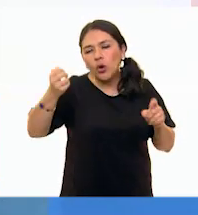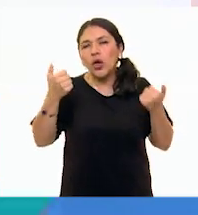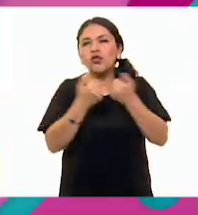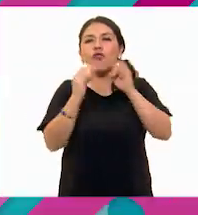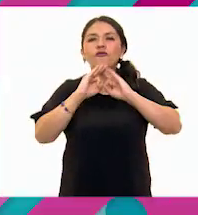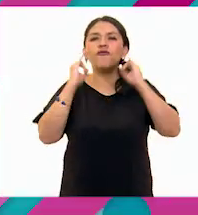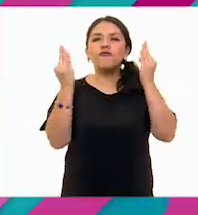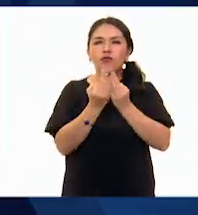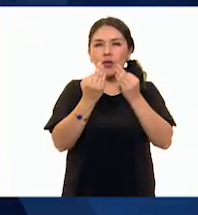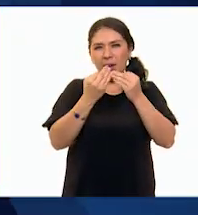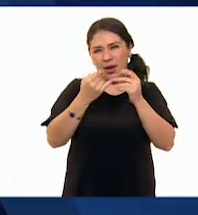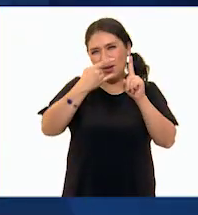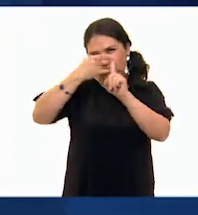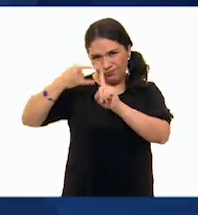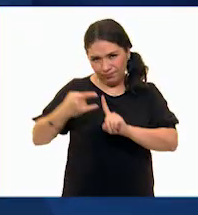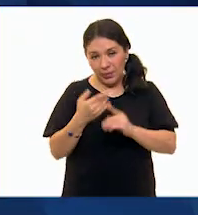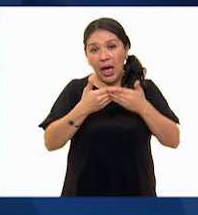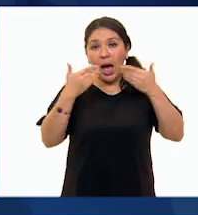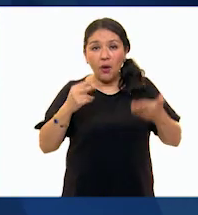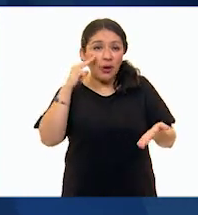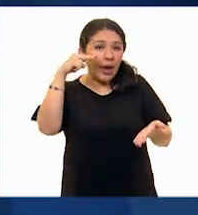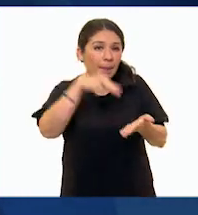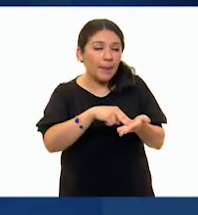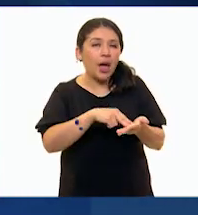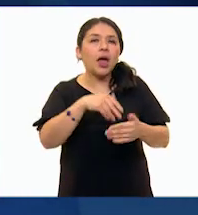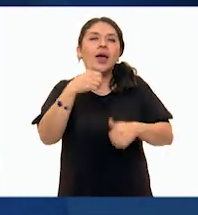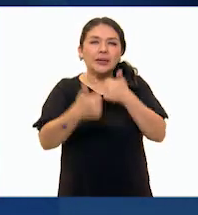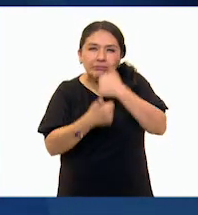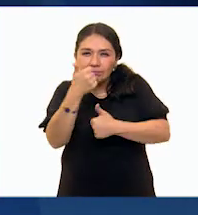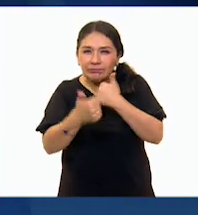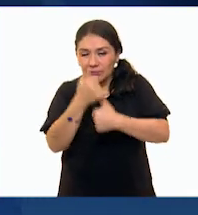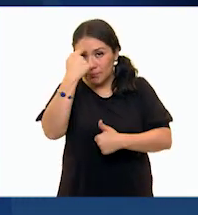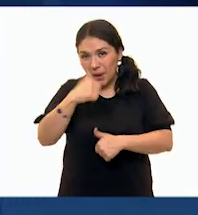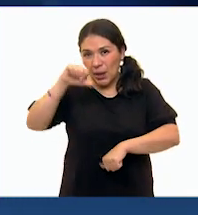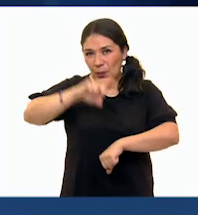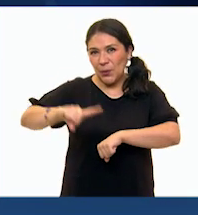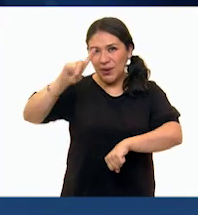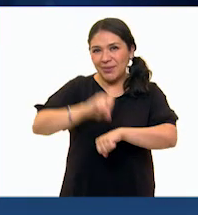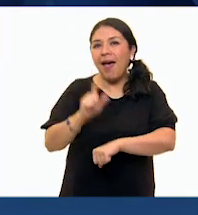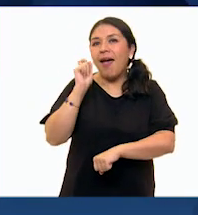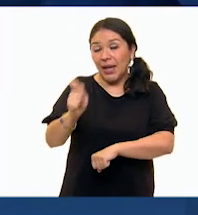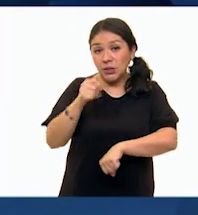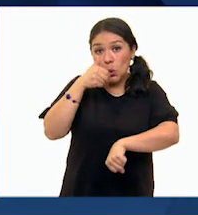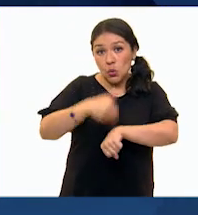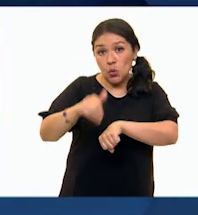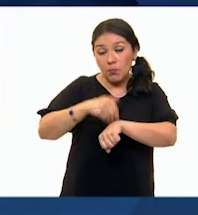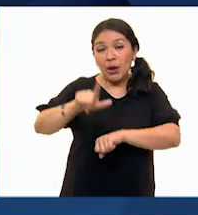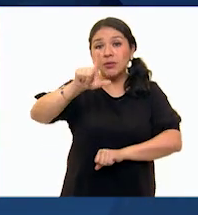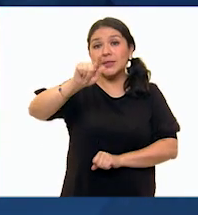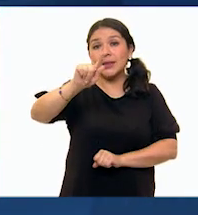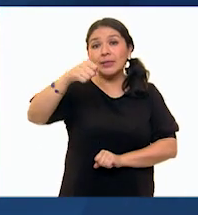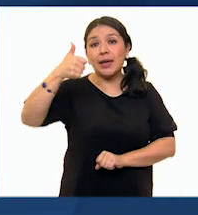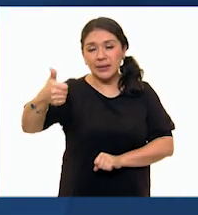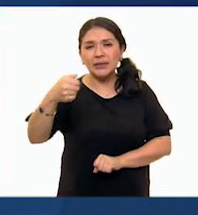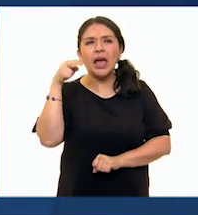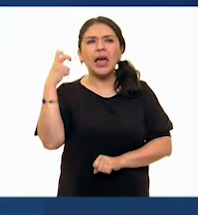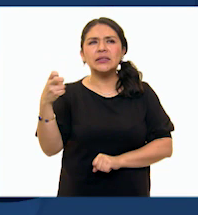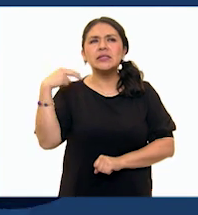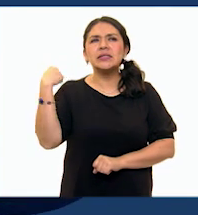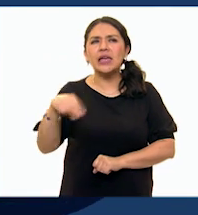figuras geométricas. Ahora vamos a resolver el desafío del día de hoy, que es el número 76,